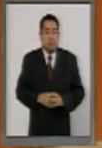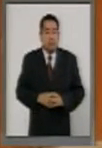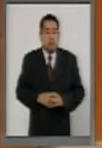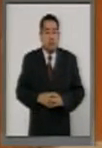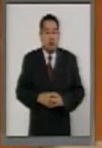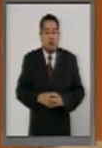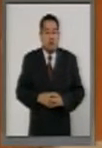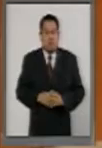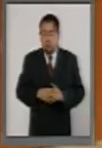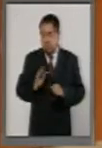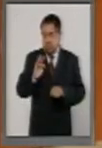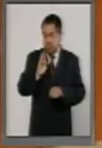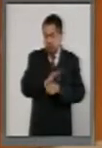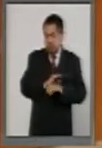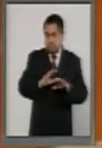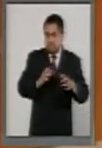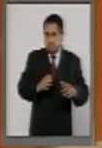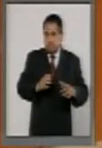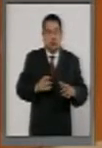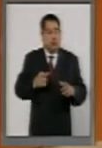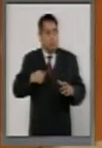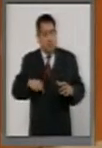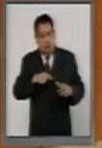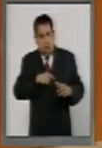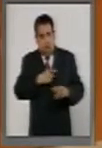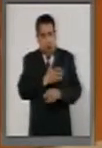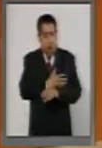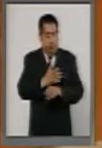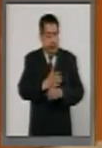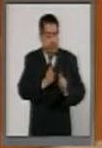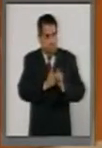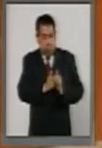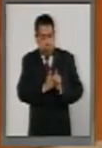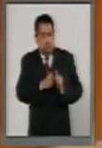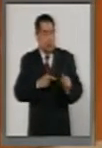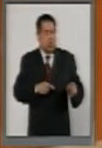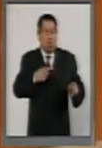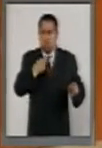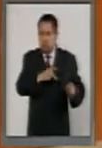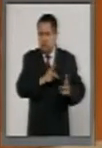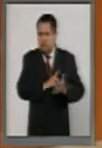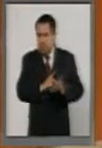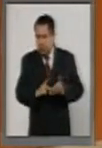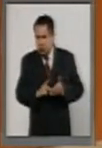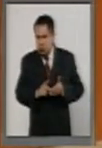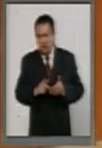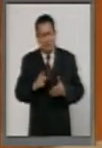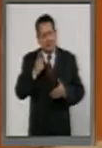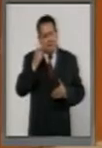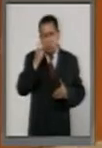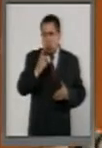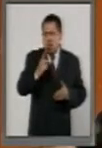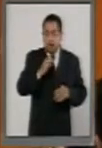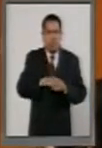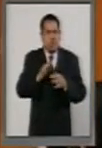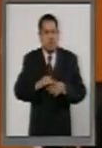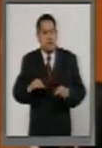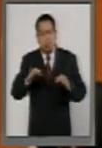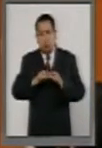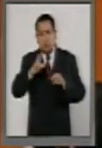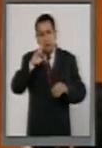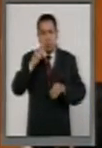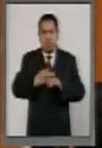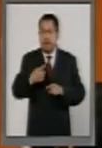La protección de nuestros connacionales y sus derechos es una de las principales